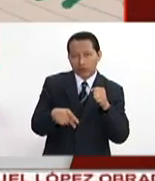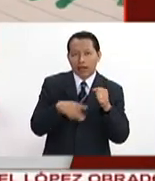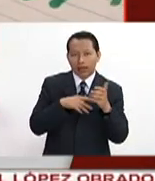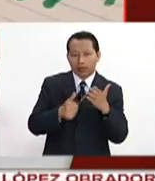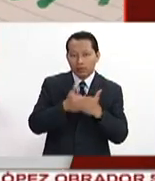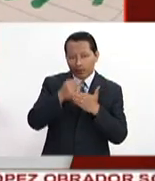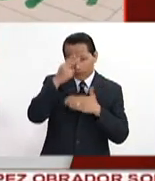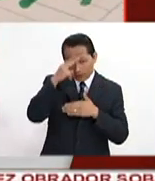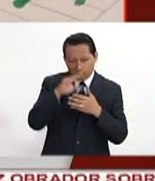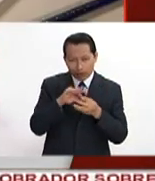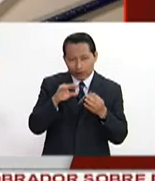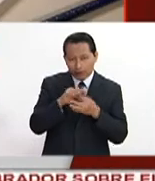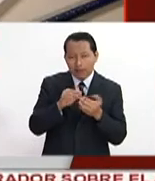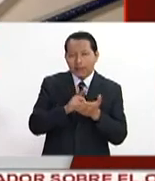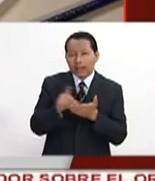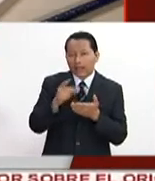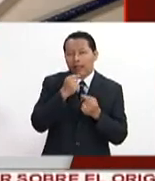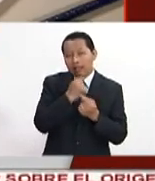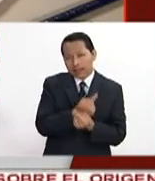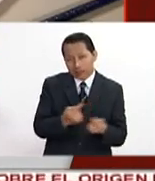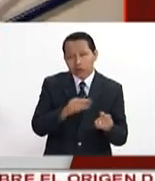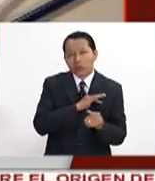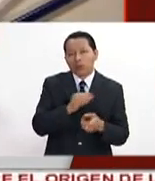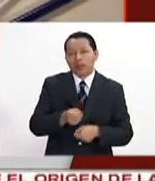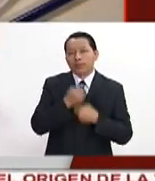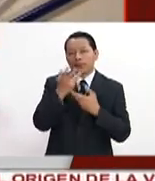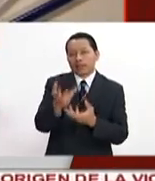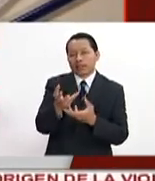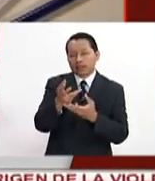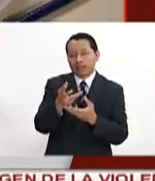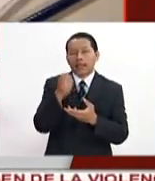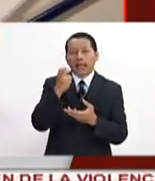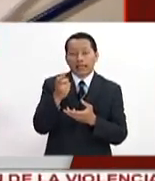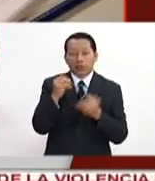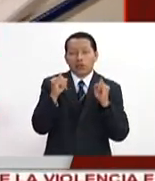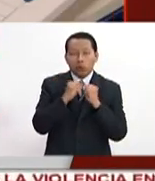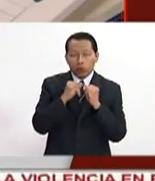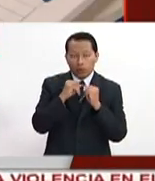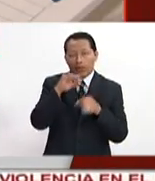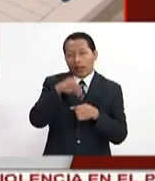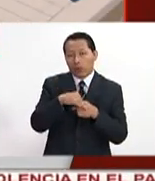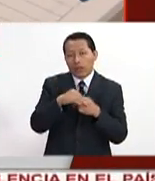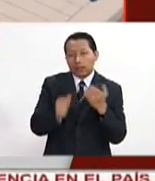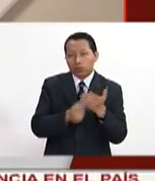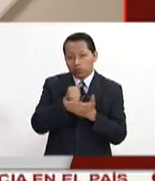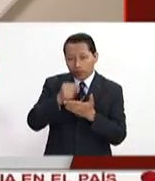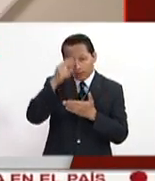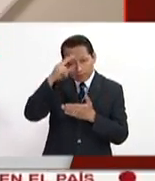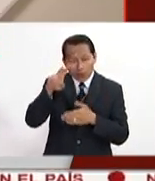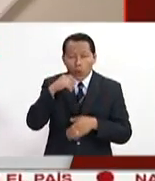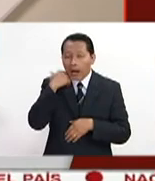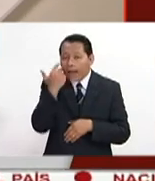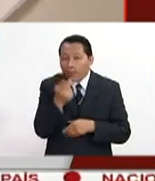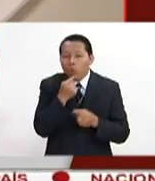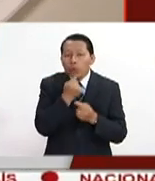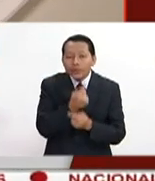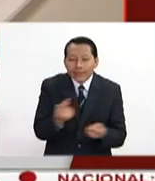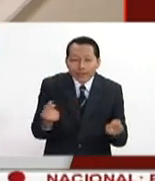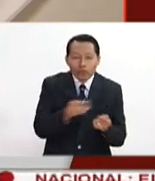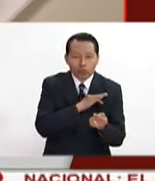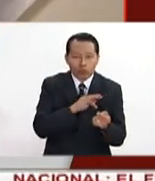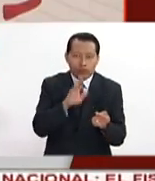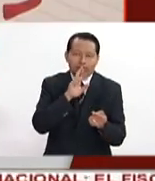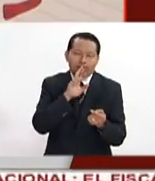que precisamente habla del derecho de las niñas y los niños a expresarse. Entonces, en el Instituto Electoral de la Ciudad de México queremos precisamente que las niñas y niños se expresen con